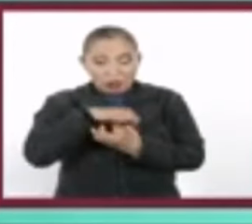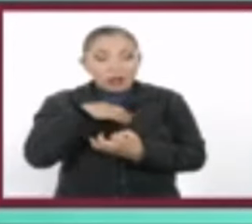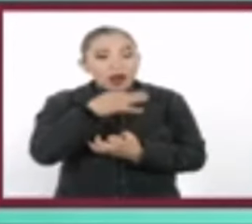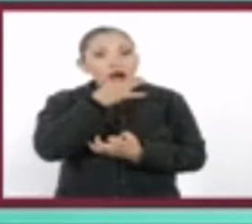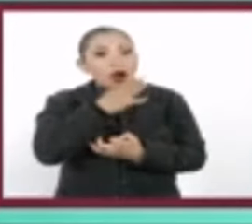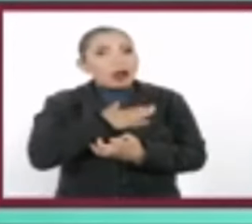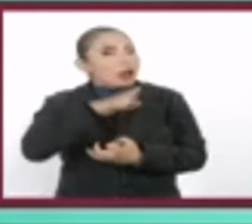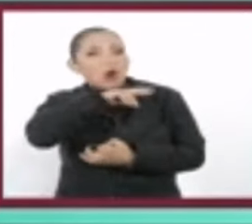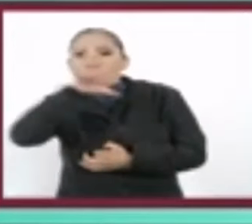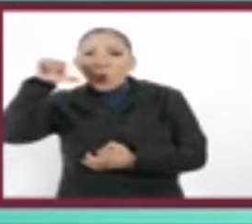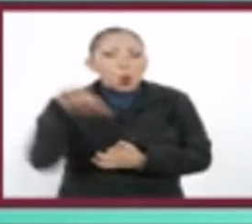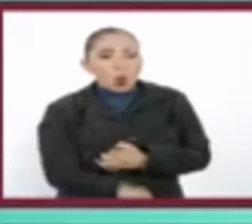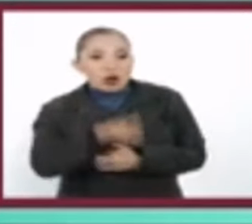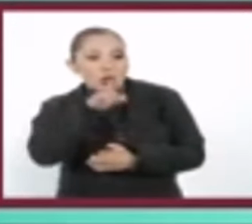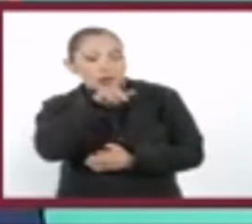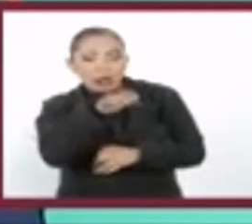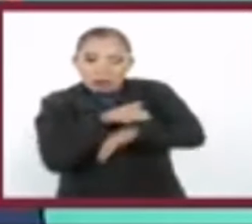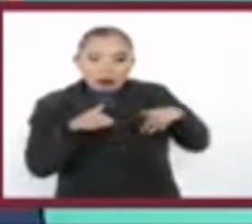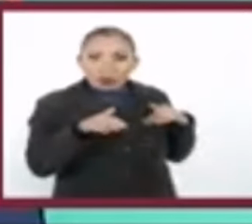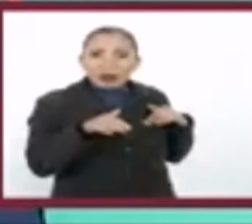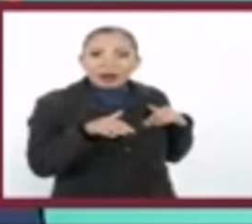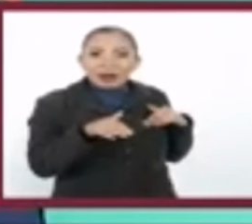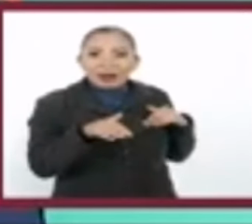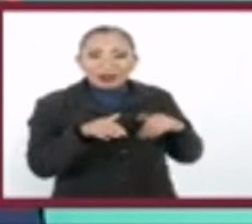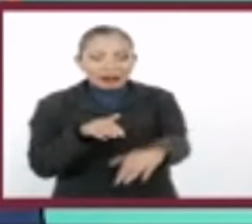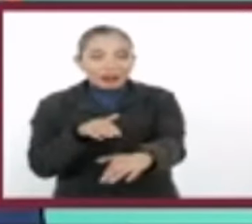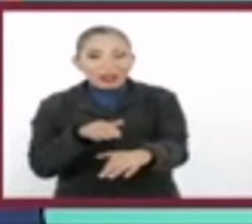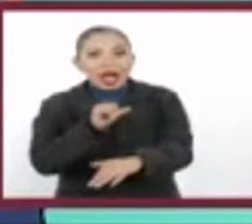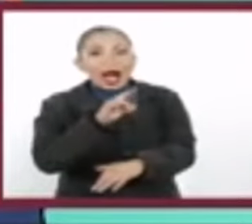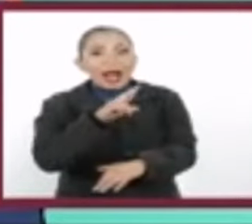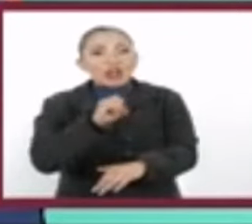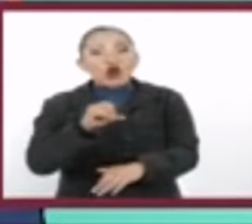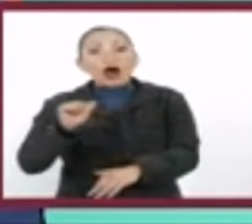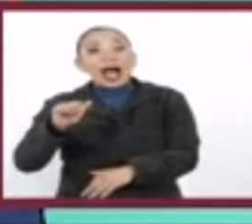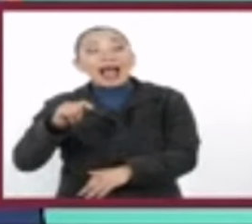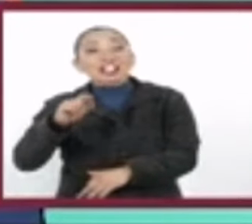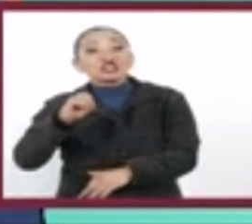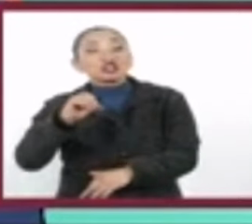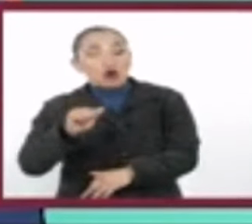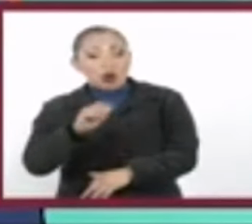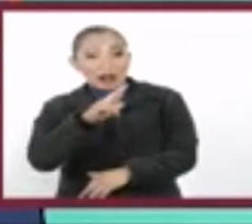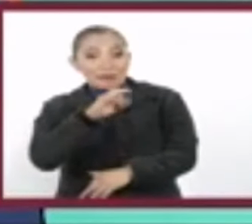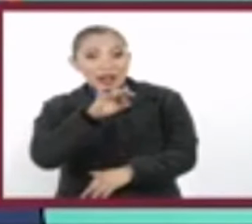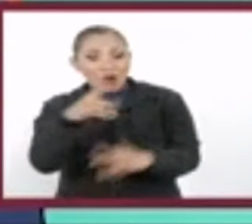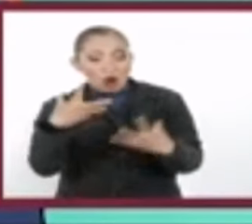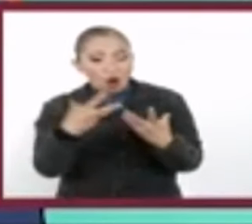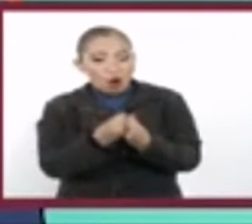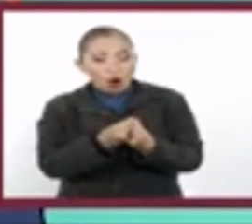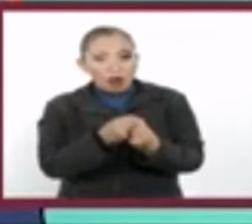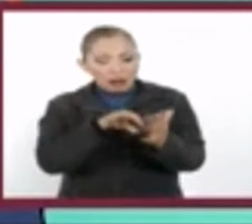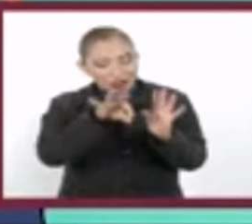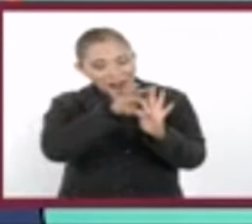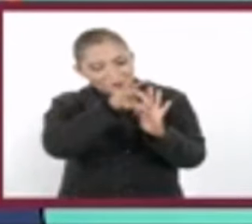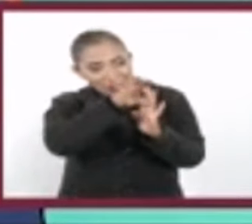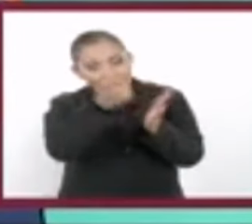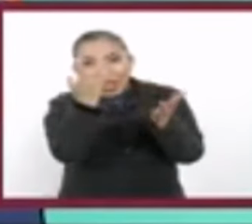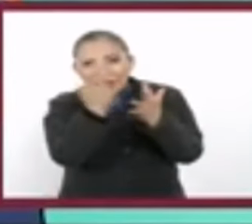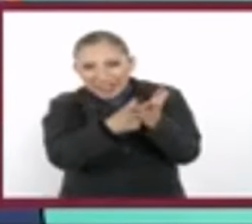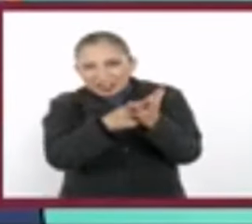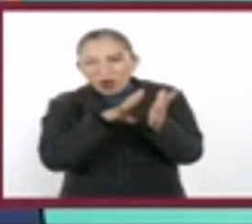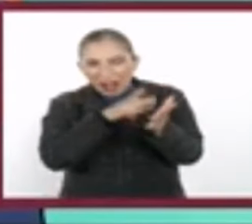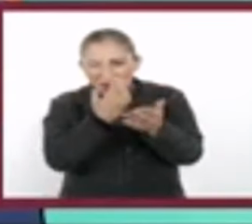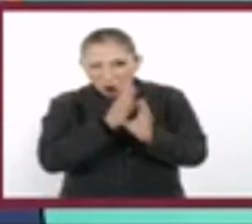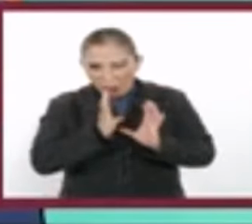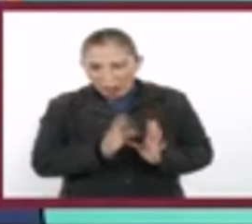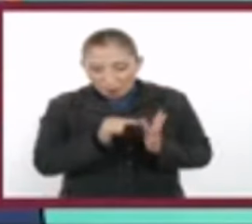la capacidad de responder a los estímulos a través del arco y del acto reflejo. El arco reflejo es el conjunto de estructuras que intervienen